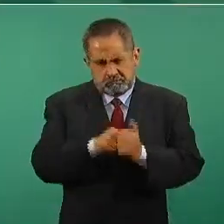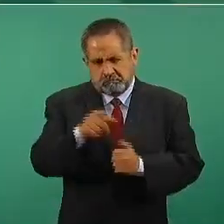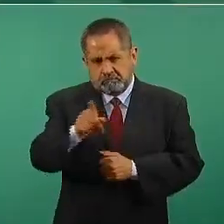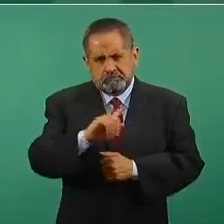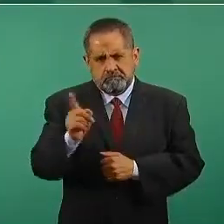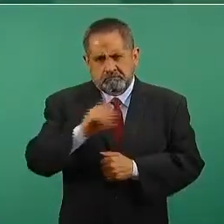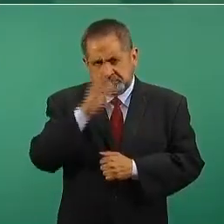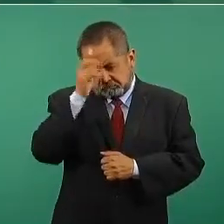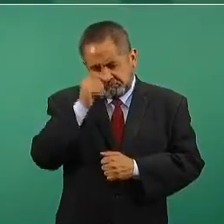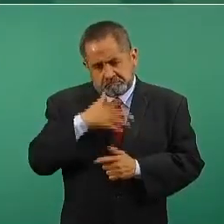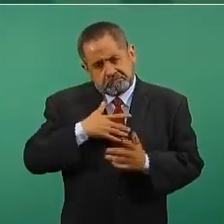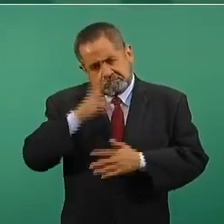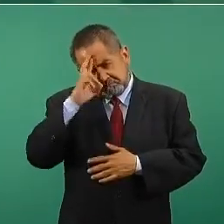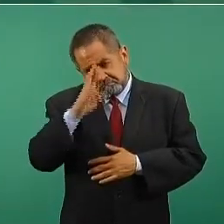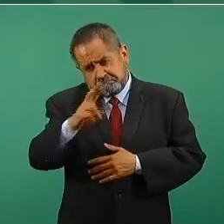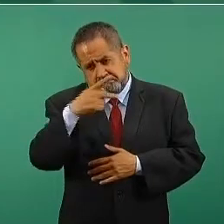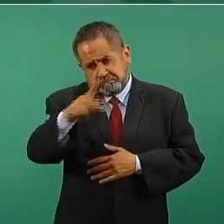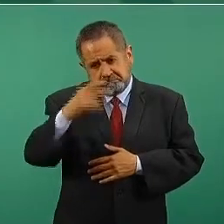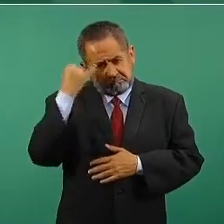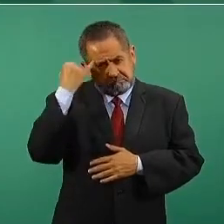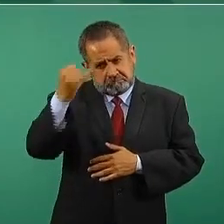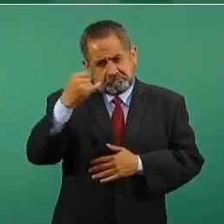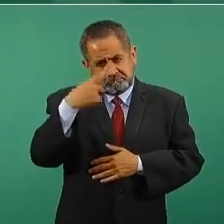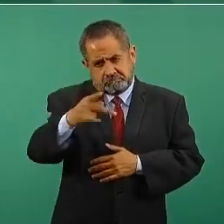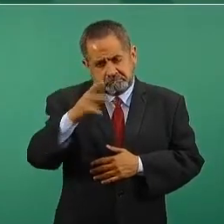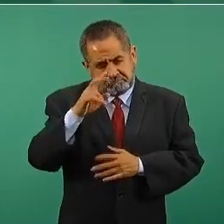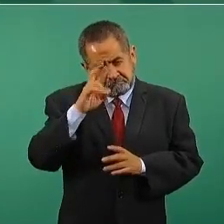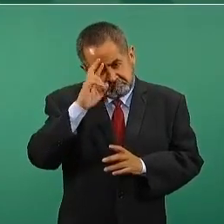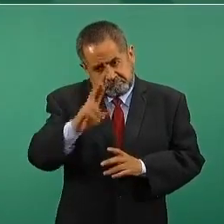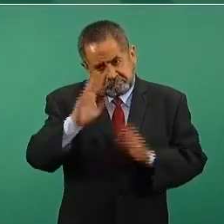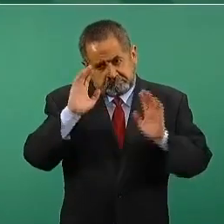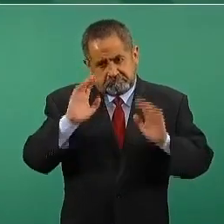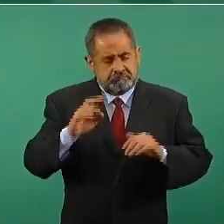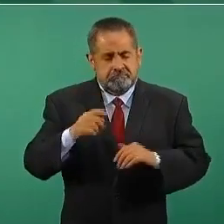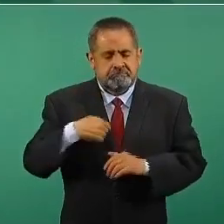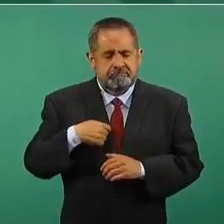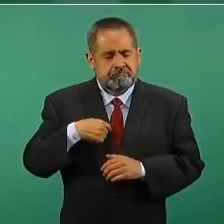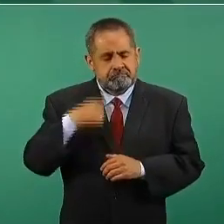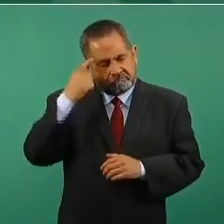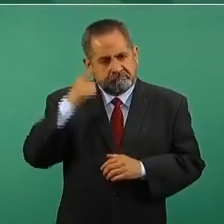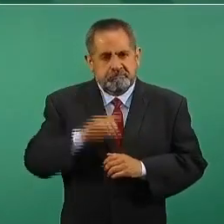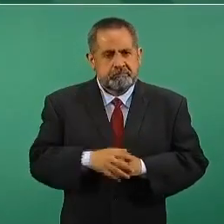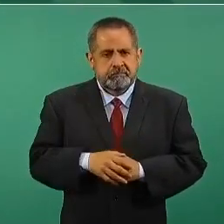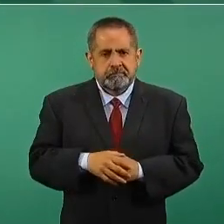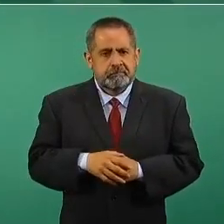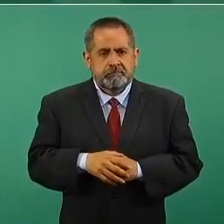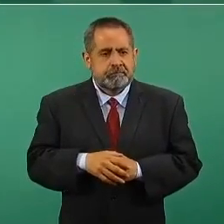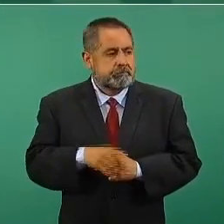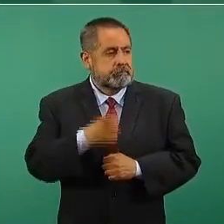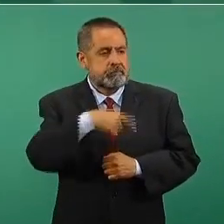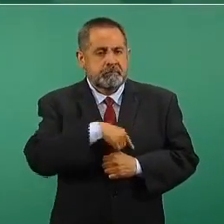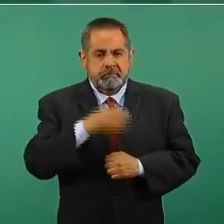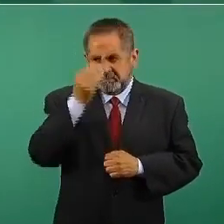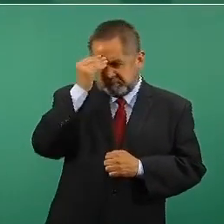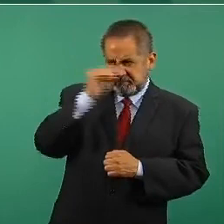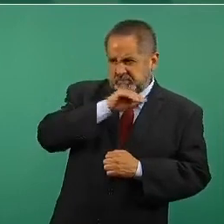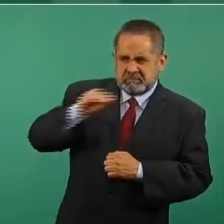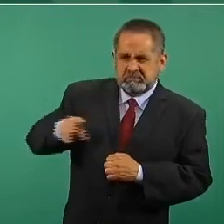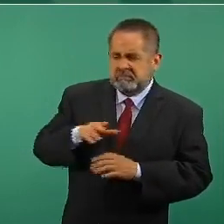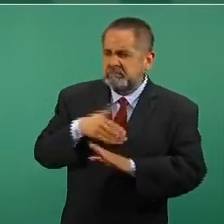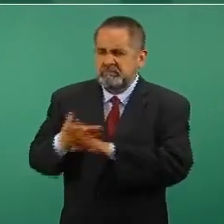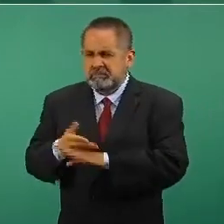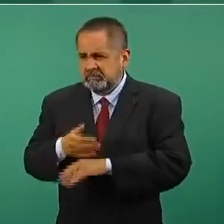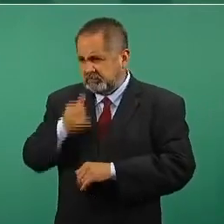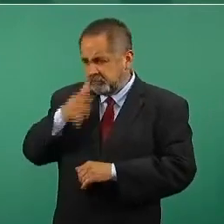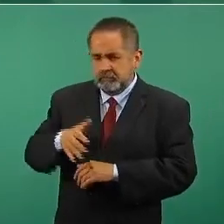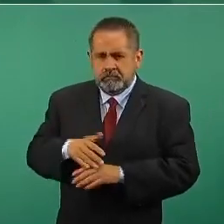vista, lo respeto, desde luego. Yo creo que fue una provocación y que es